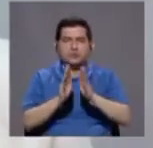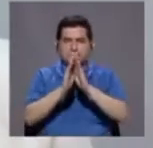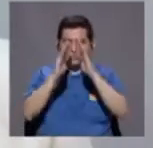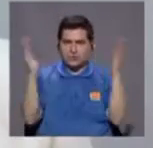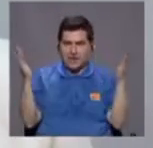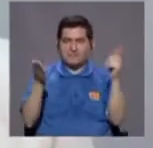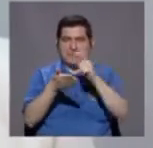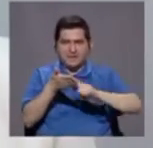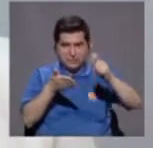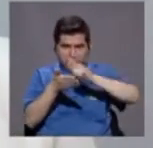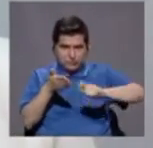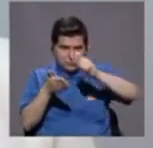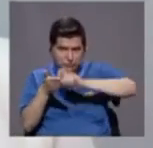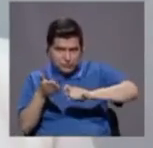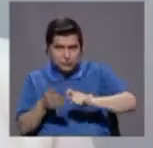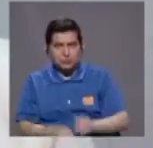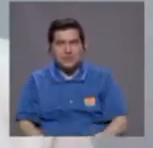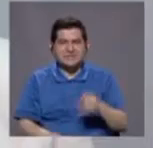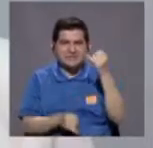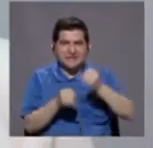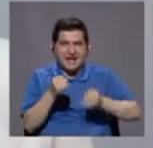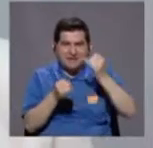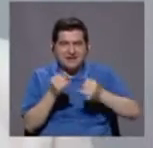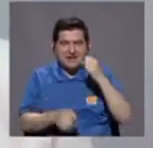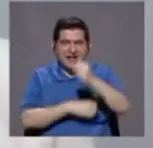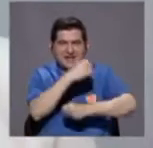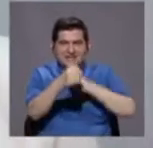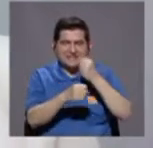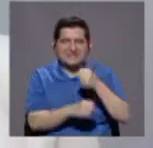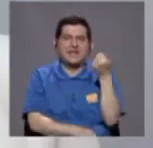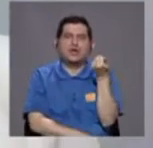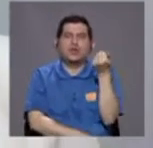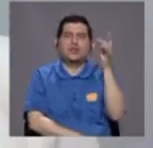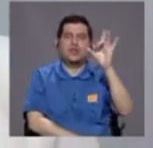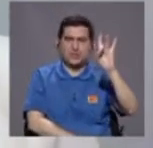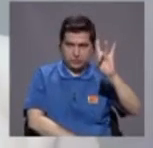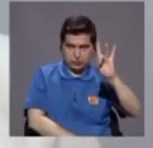escuelas que se da hacia finales del siglo XVIII.